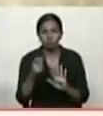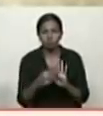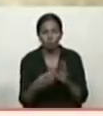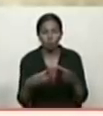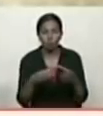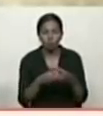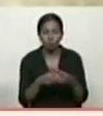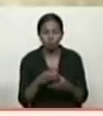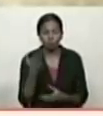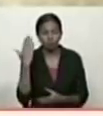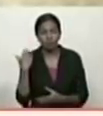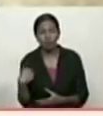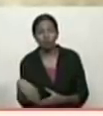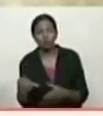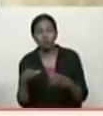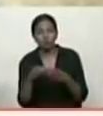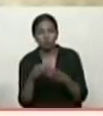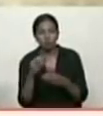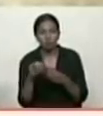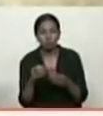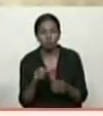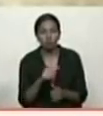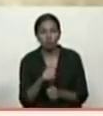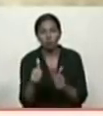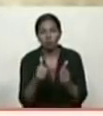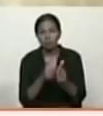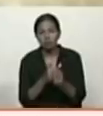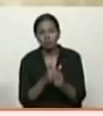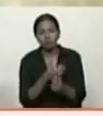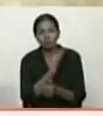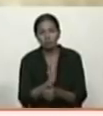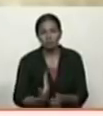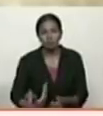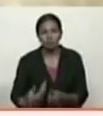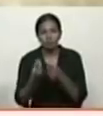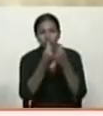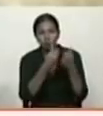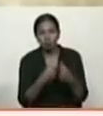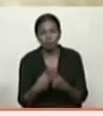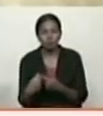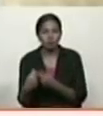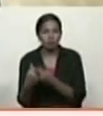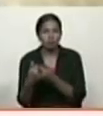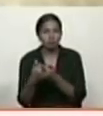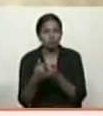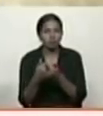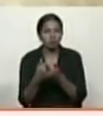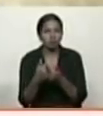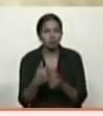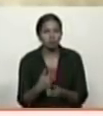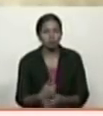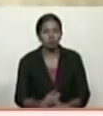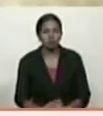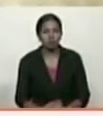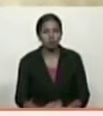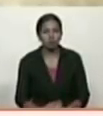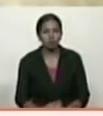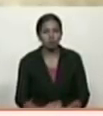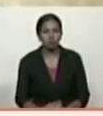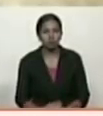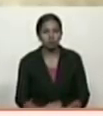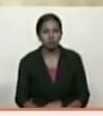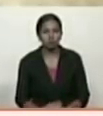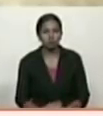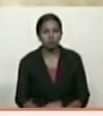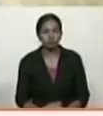una reunión que hacíamos con el vicepresidente para la economía, compañero Tarek El Aissami, ya tomábamos decisiones de enviar